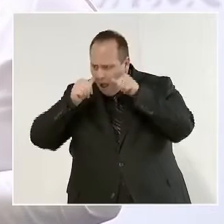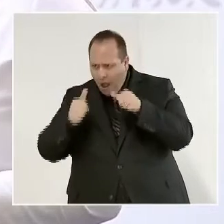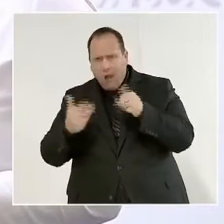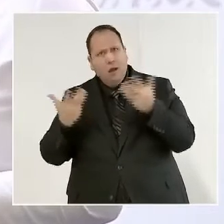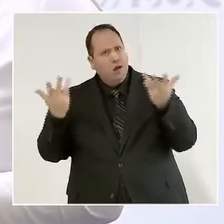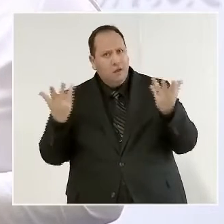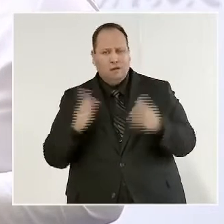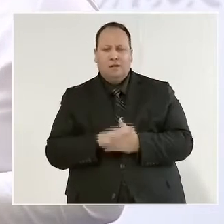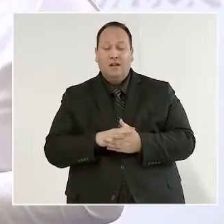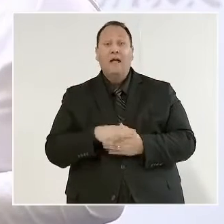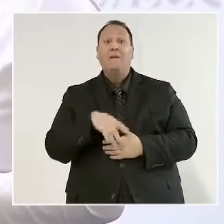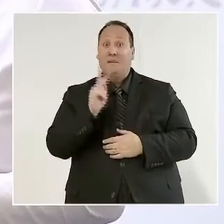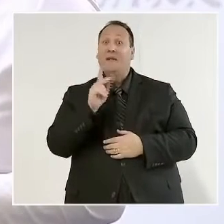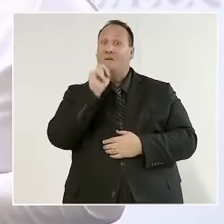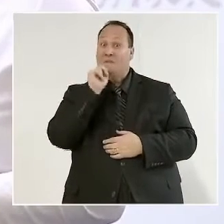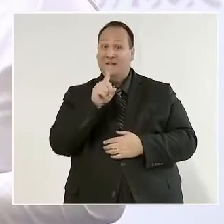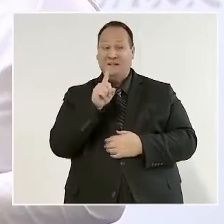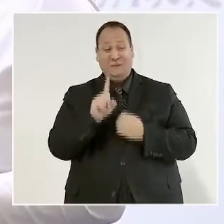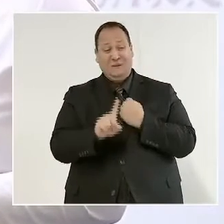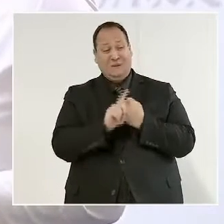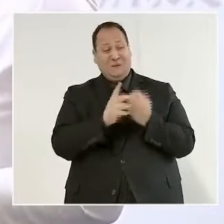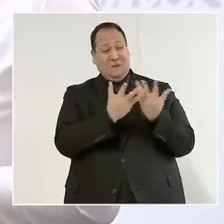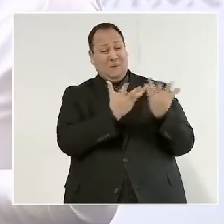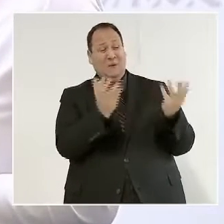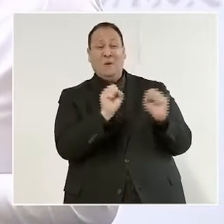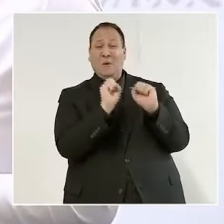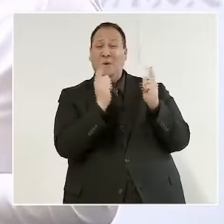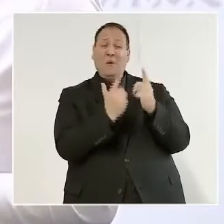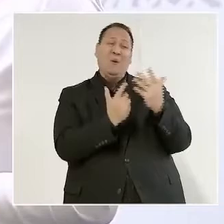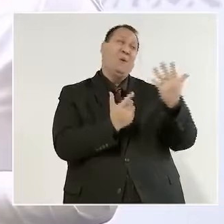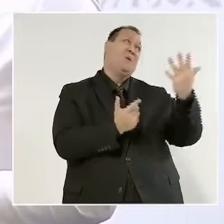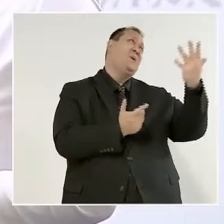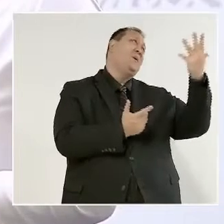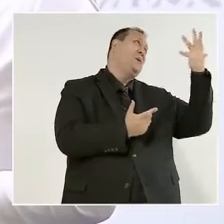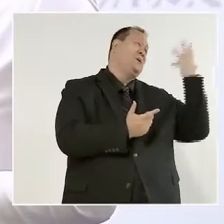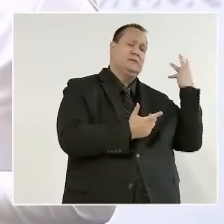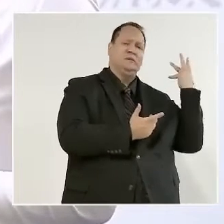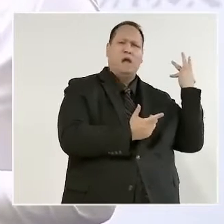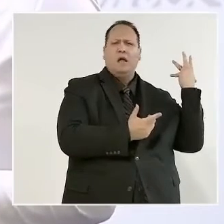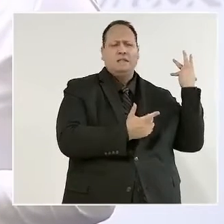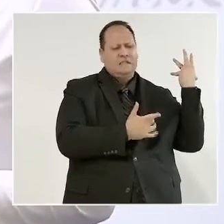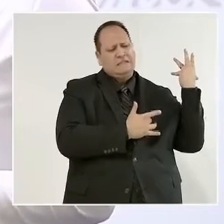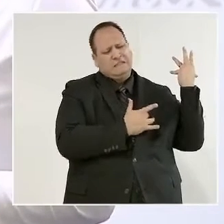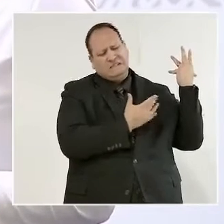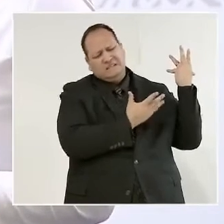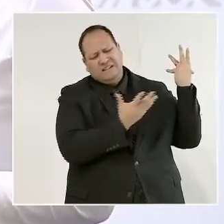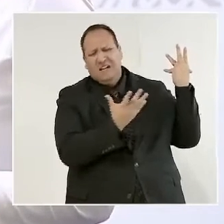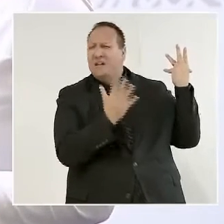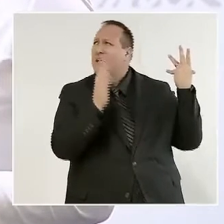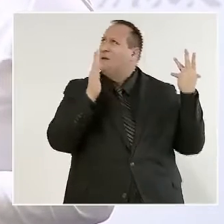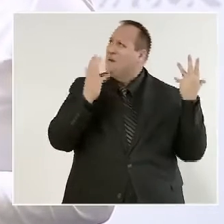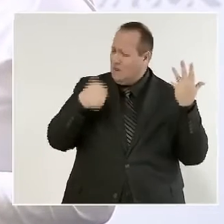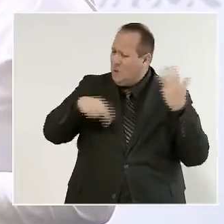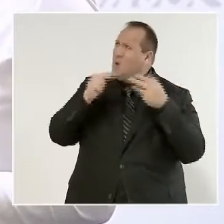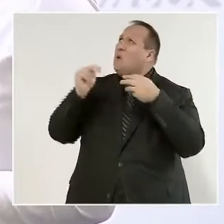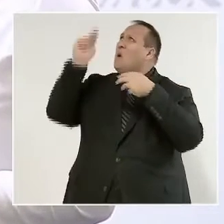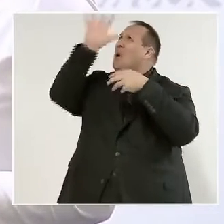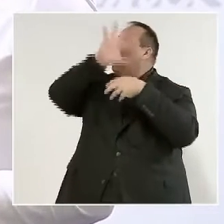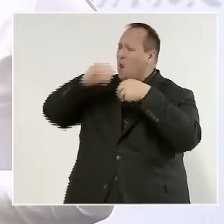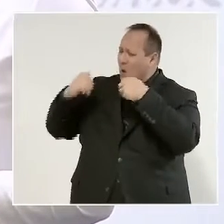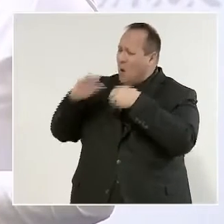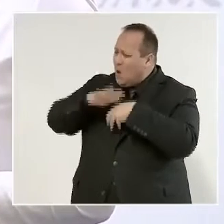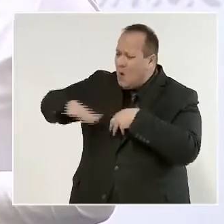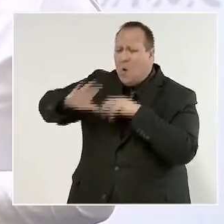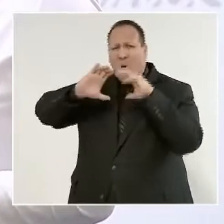también una problemática social añeja, sensible para la comunidad en la frontera norte,